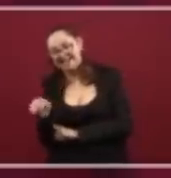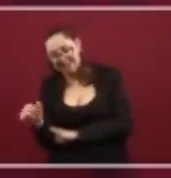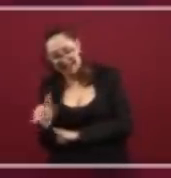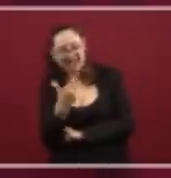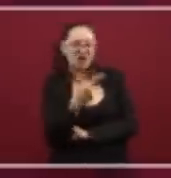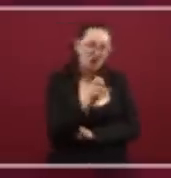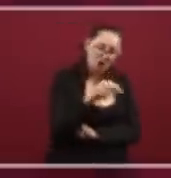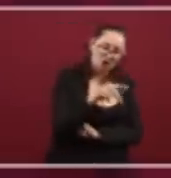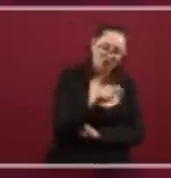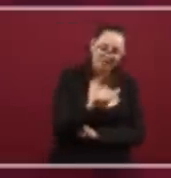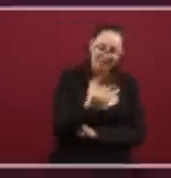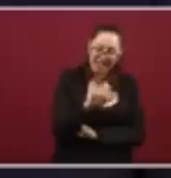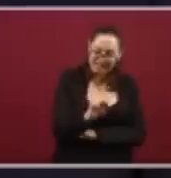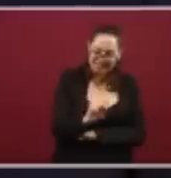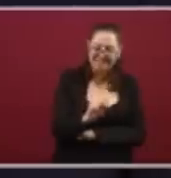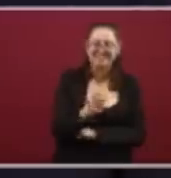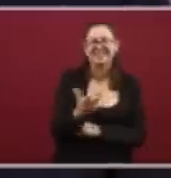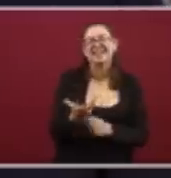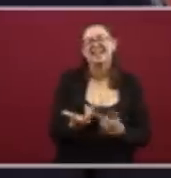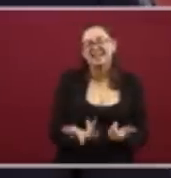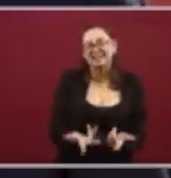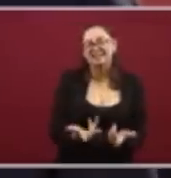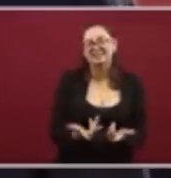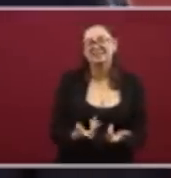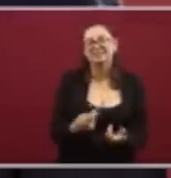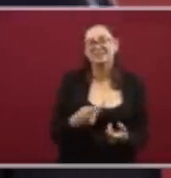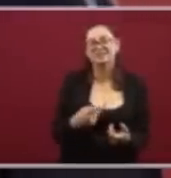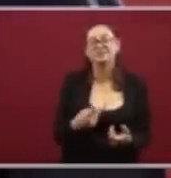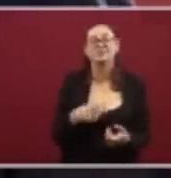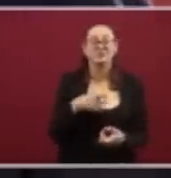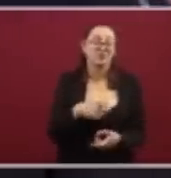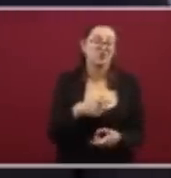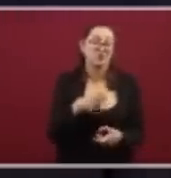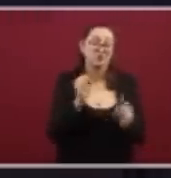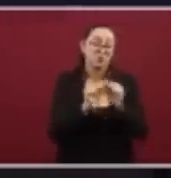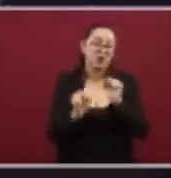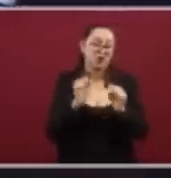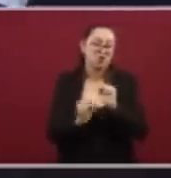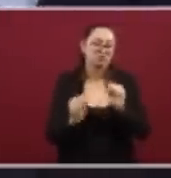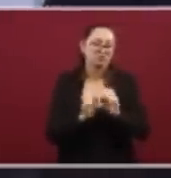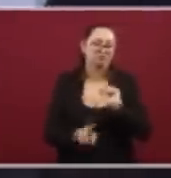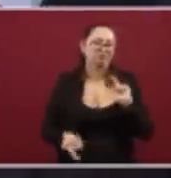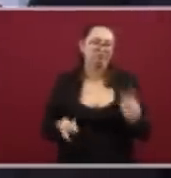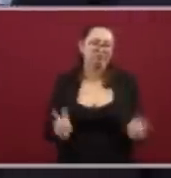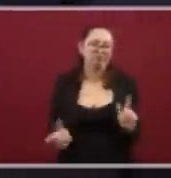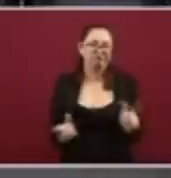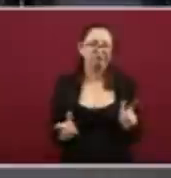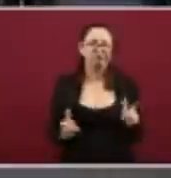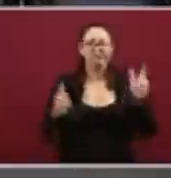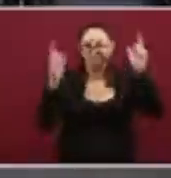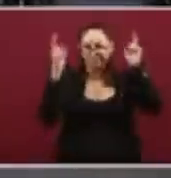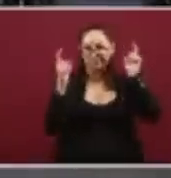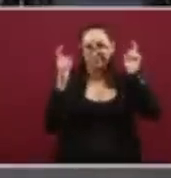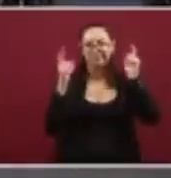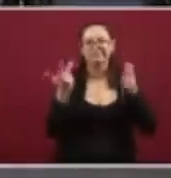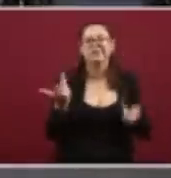y yo suelo que era ranchero tejano de éste